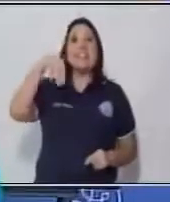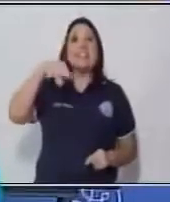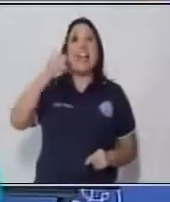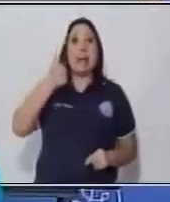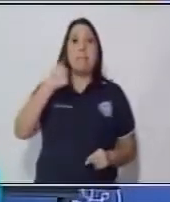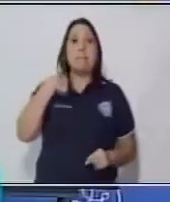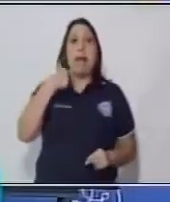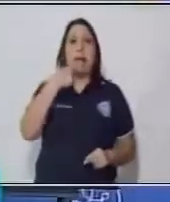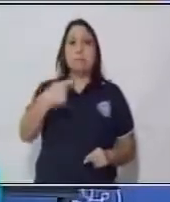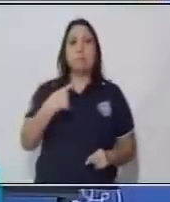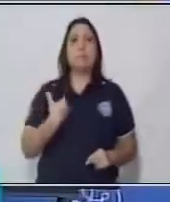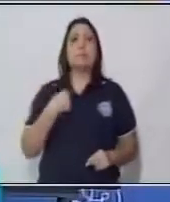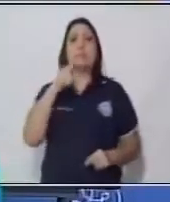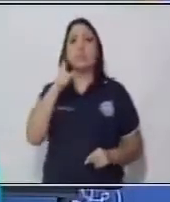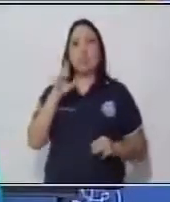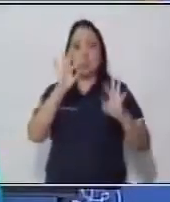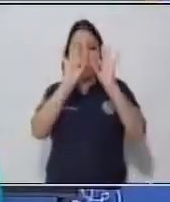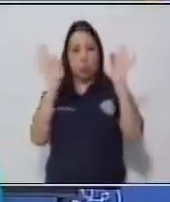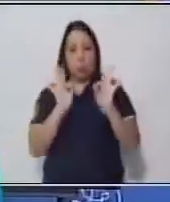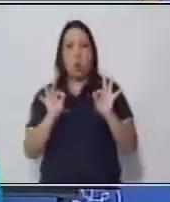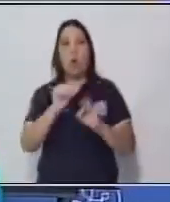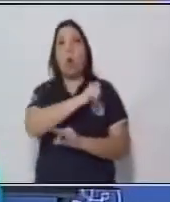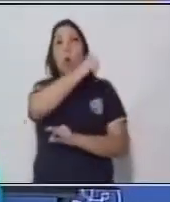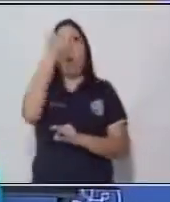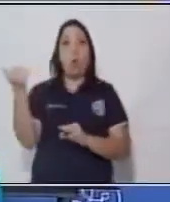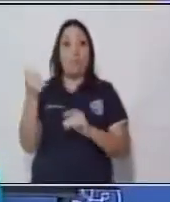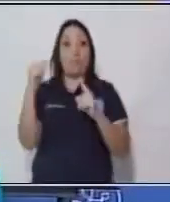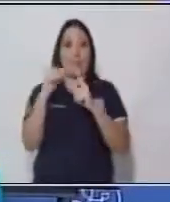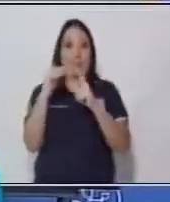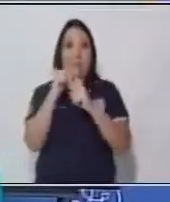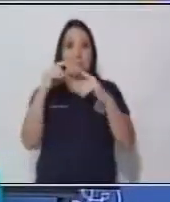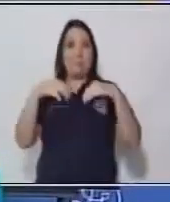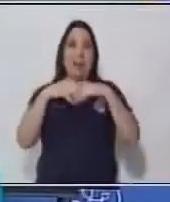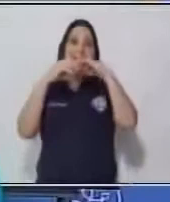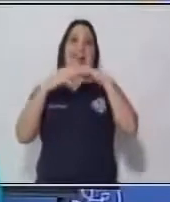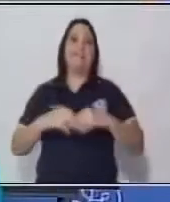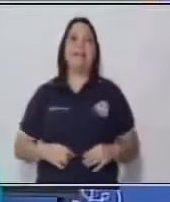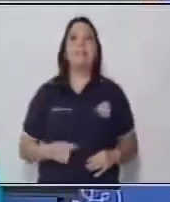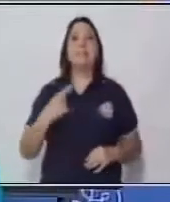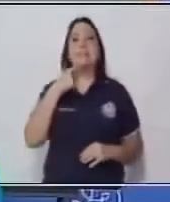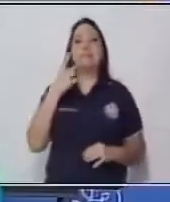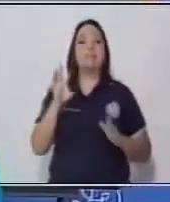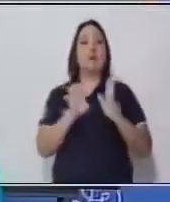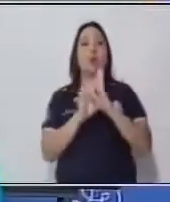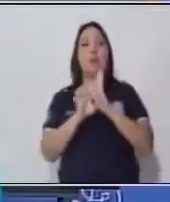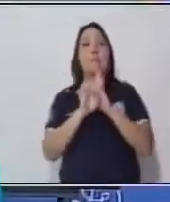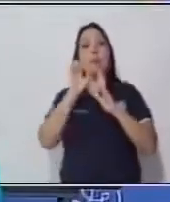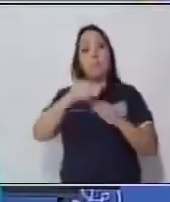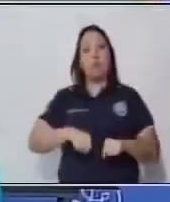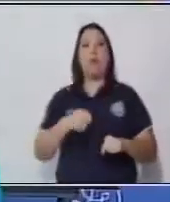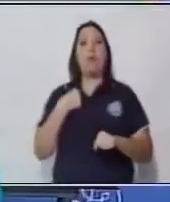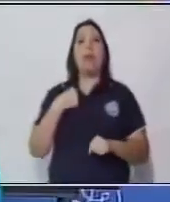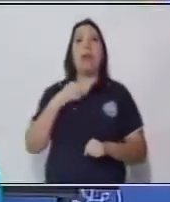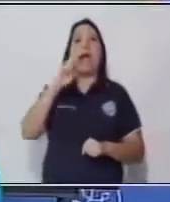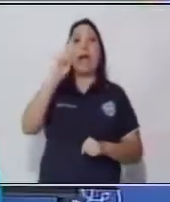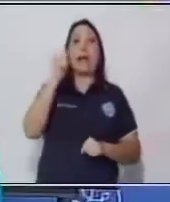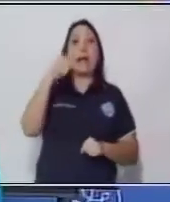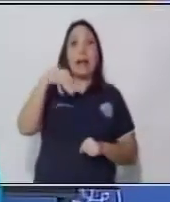va a, ¿qué? A crear nuevas palabras en las cuales pueda ser